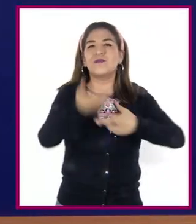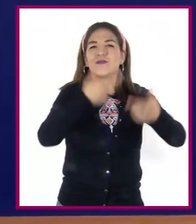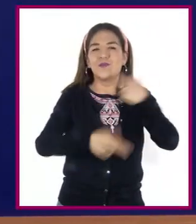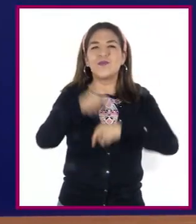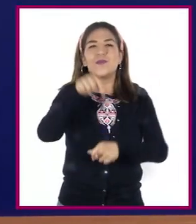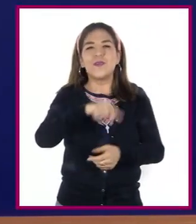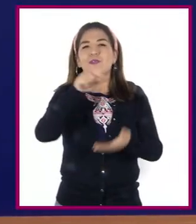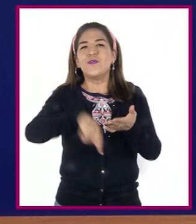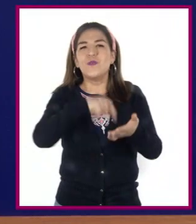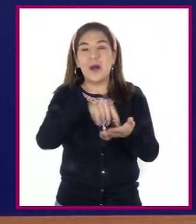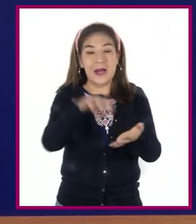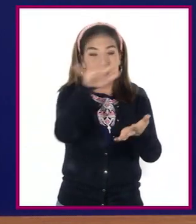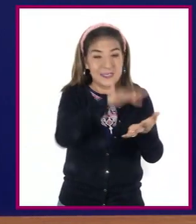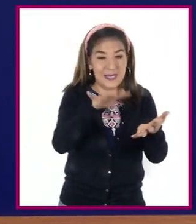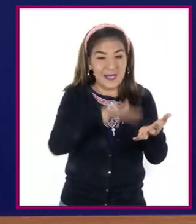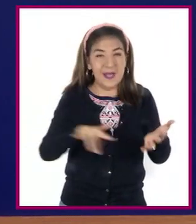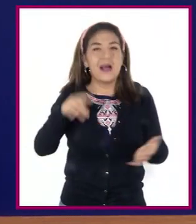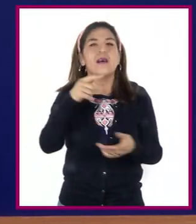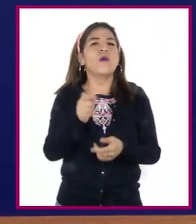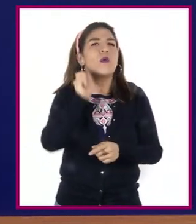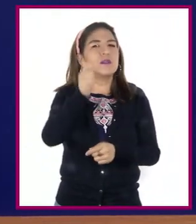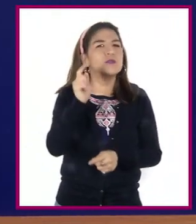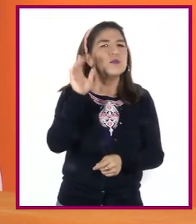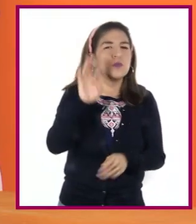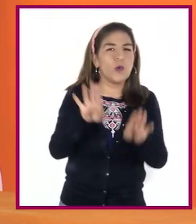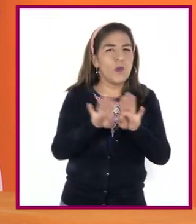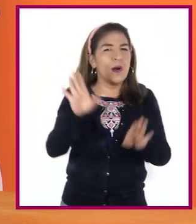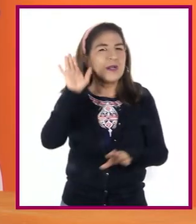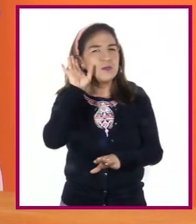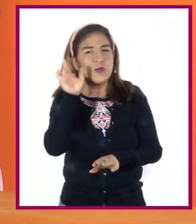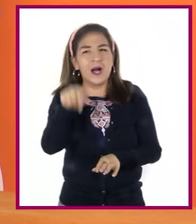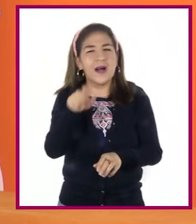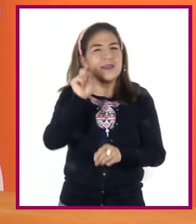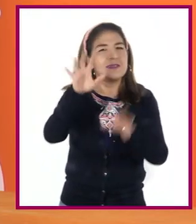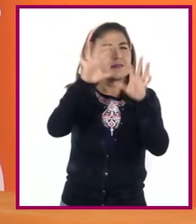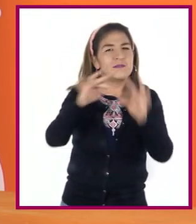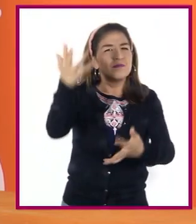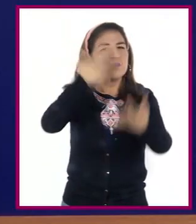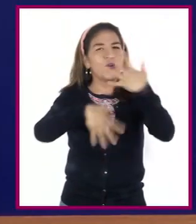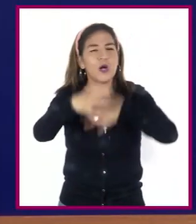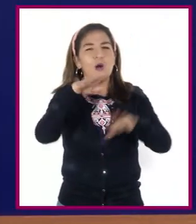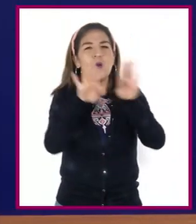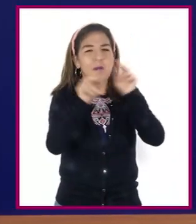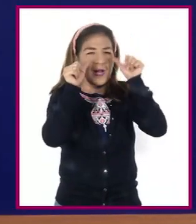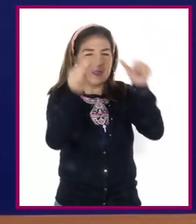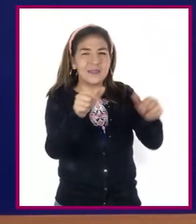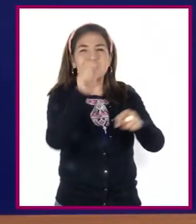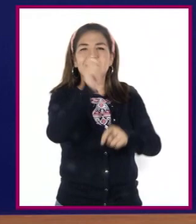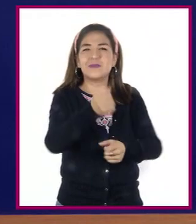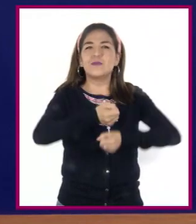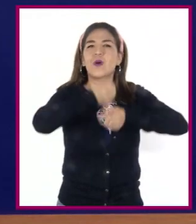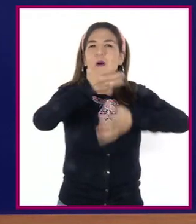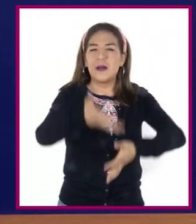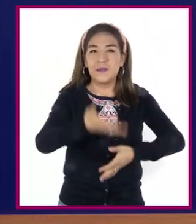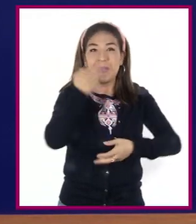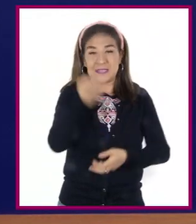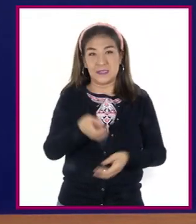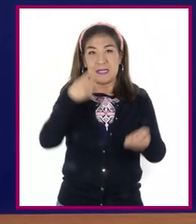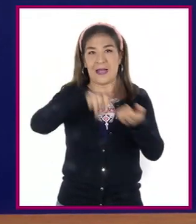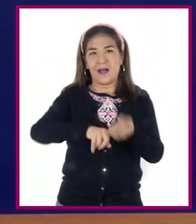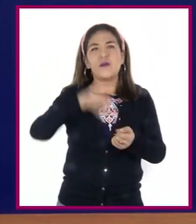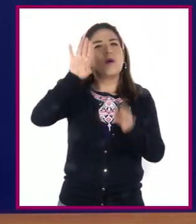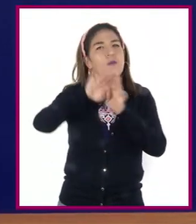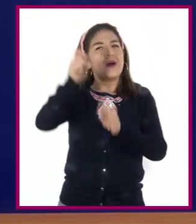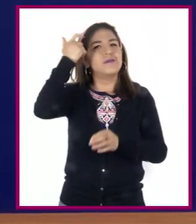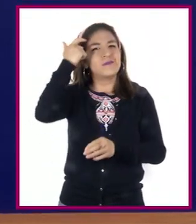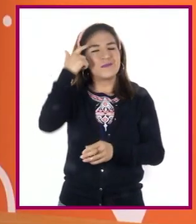espacios que quienes leemos o escuchamos el poema no podemos ver directamente, pero podemos ver en nuestra mente gracias a las palabras